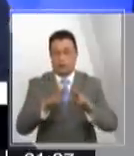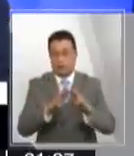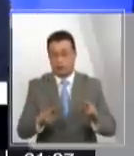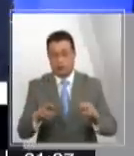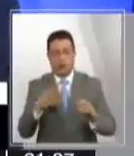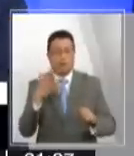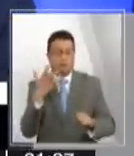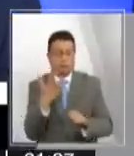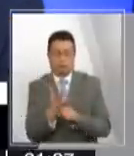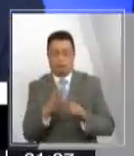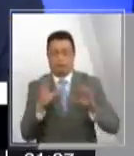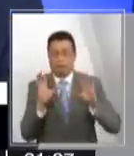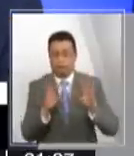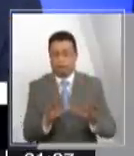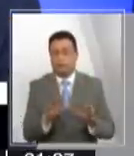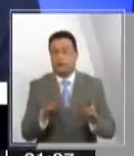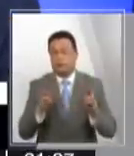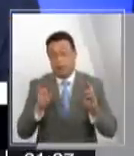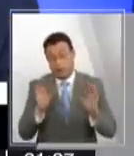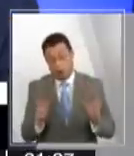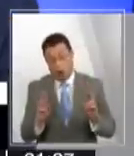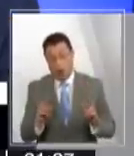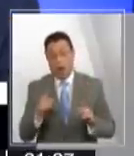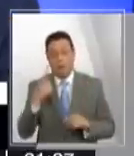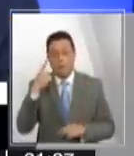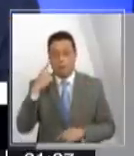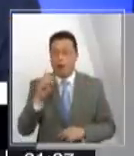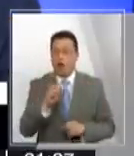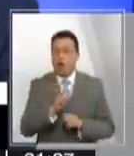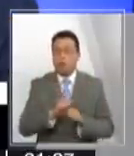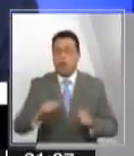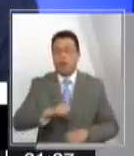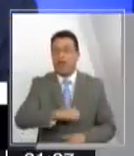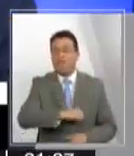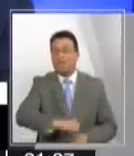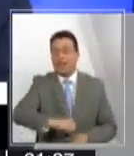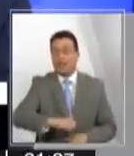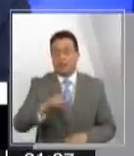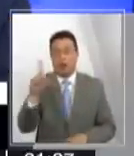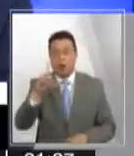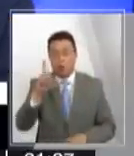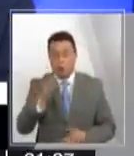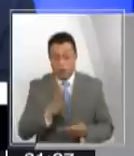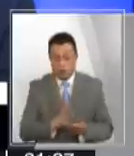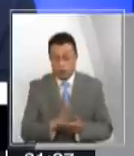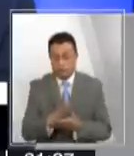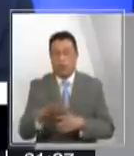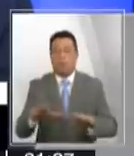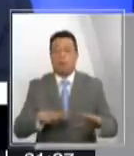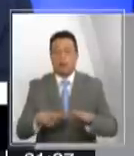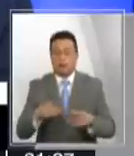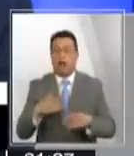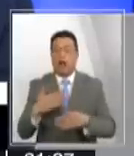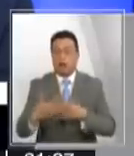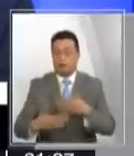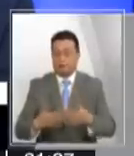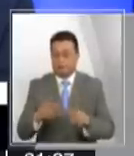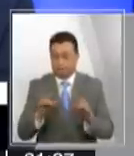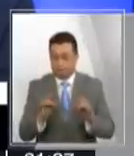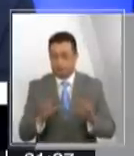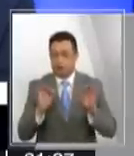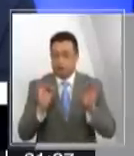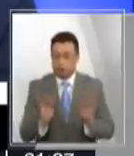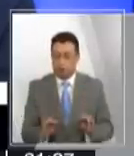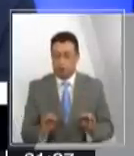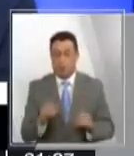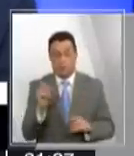masivo posible, en fin. Pero es inevitable que a partir del día lunes ocurran algunas cosas. La primera es que